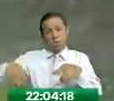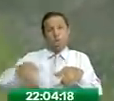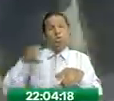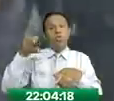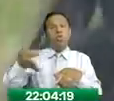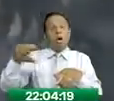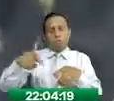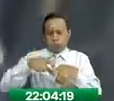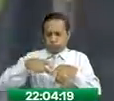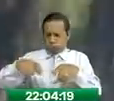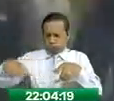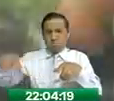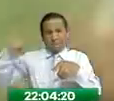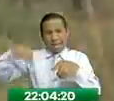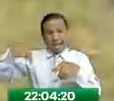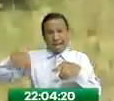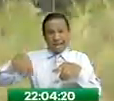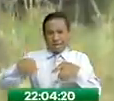Durán-Yaguachi.